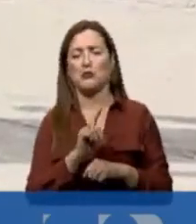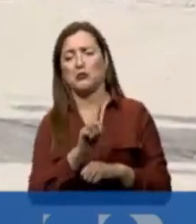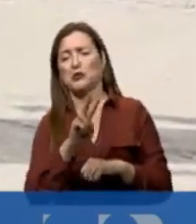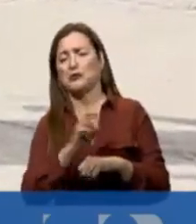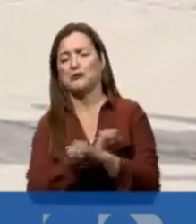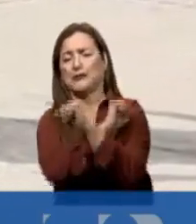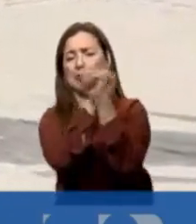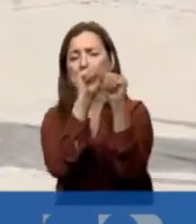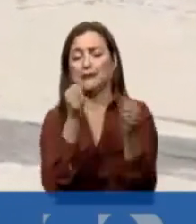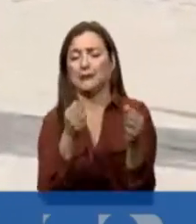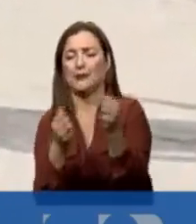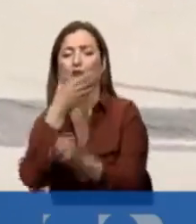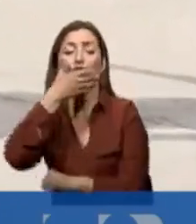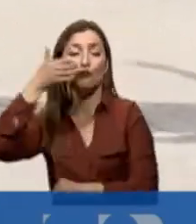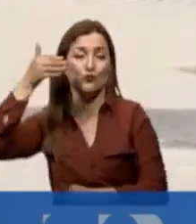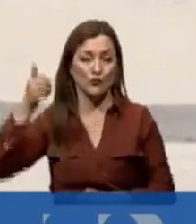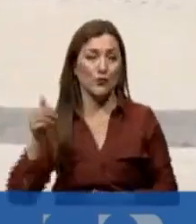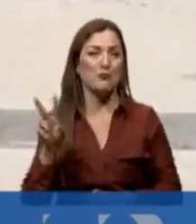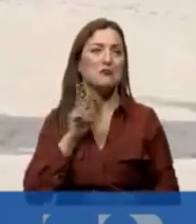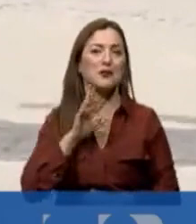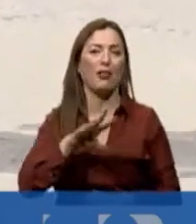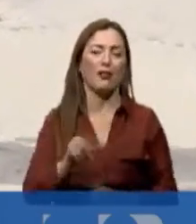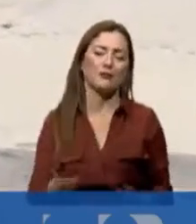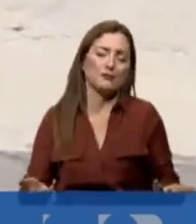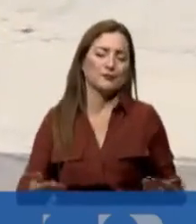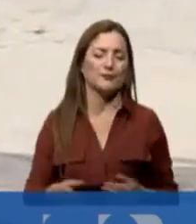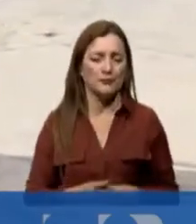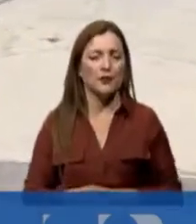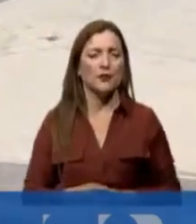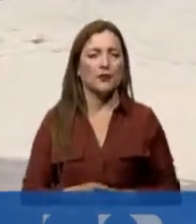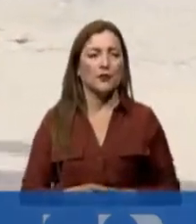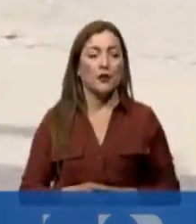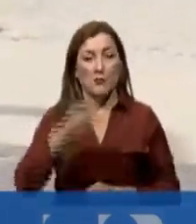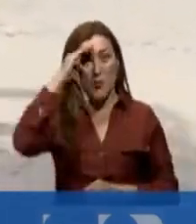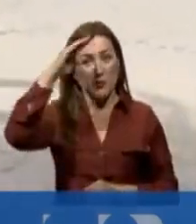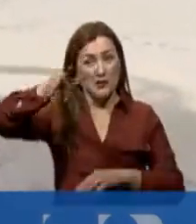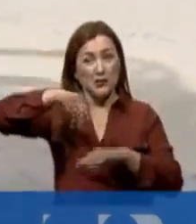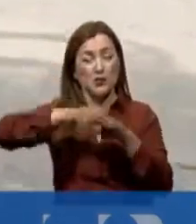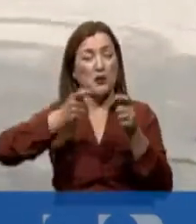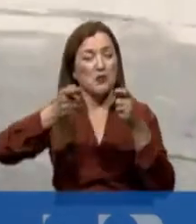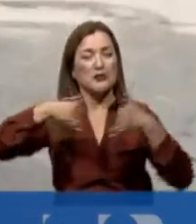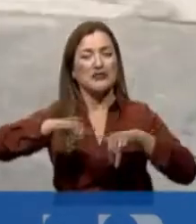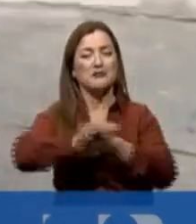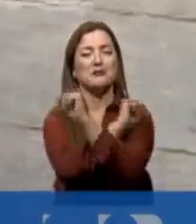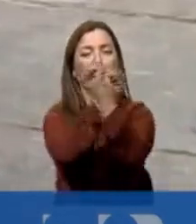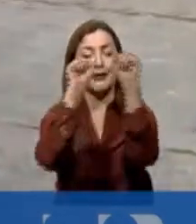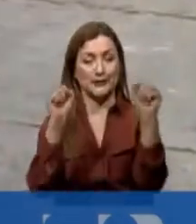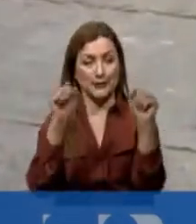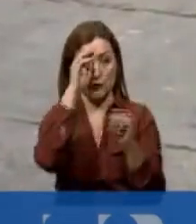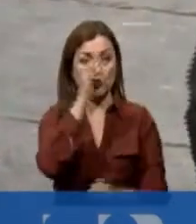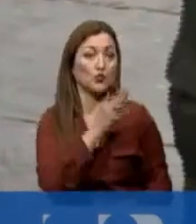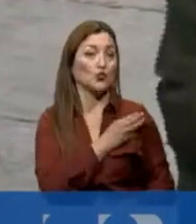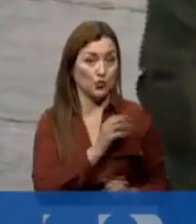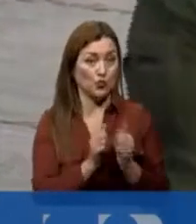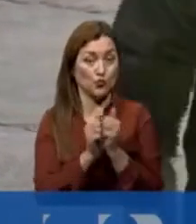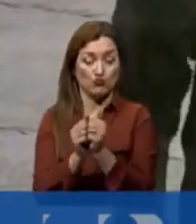agarre otros caminos para evitar ser víctima de la delincuencia. Estos operativos continuarán ejecutándose en la mañana. Ya estuvimos con las Fuerzas Armadas,